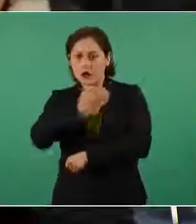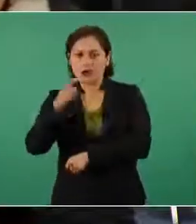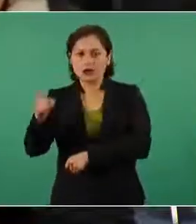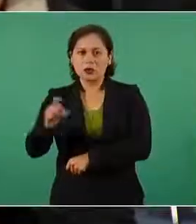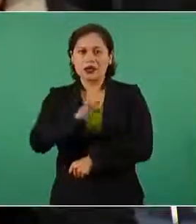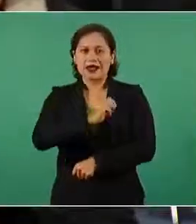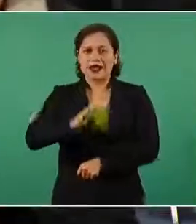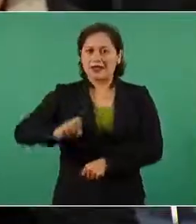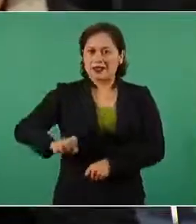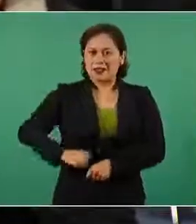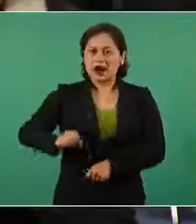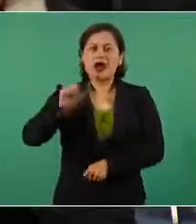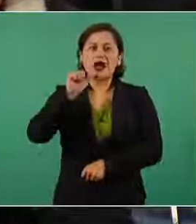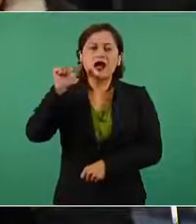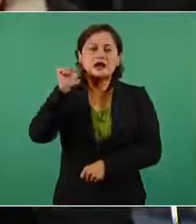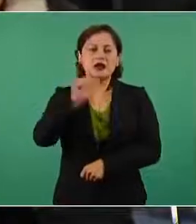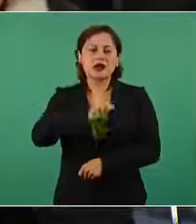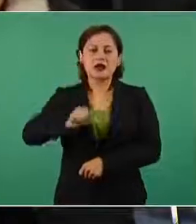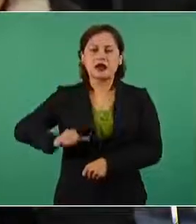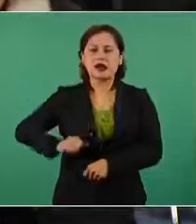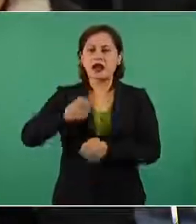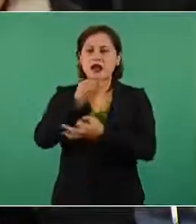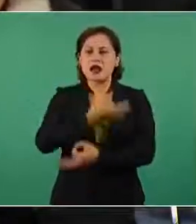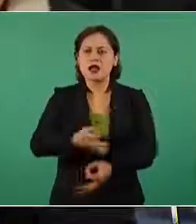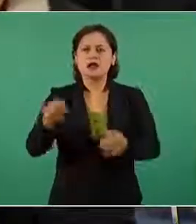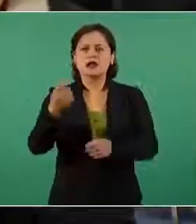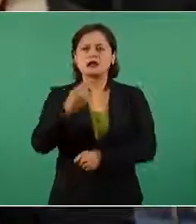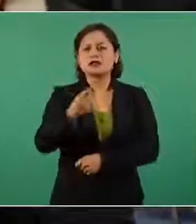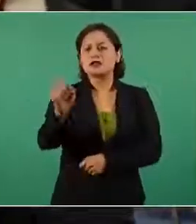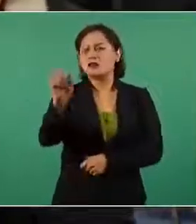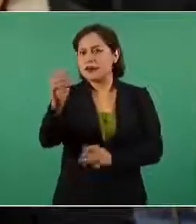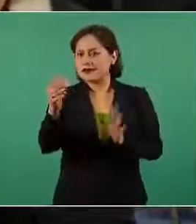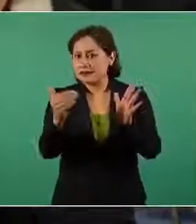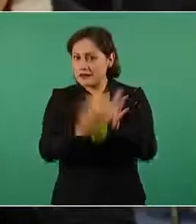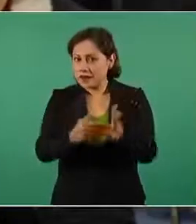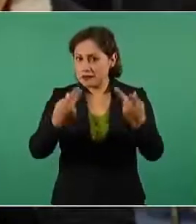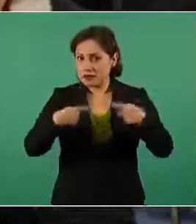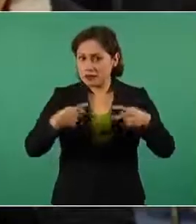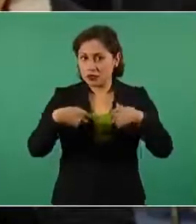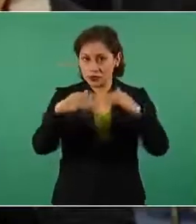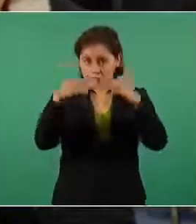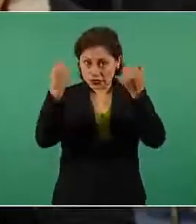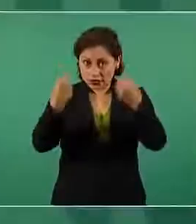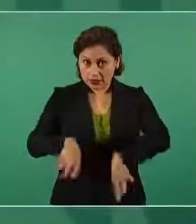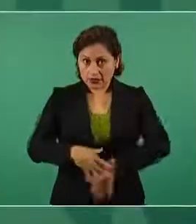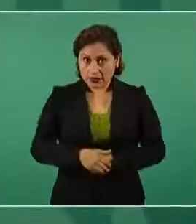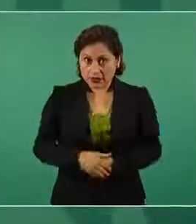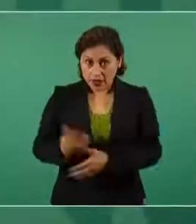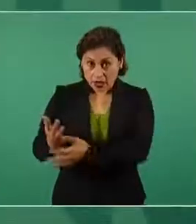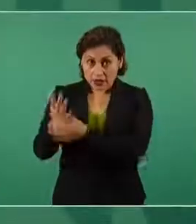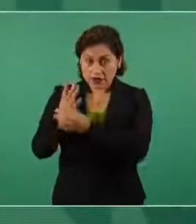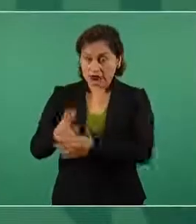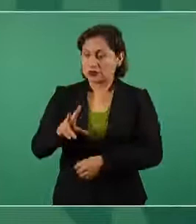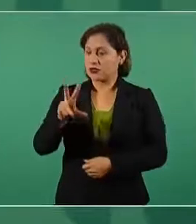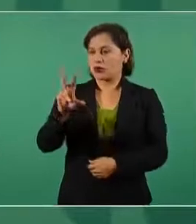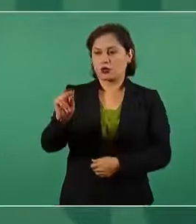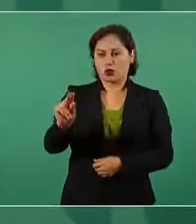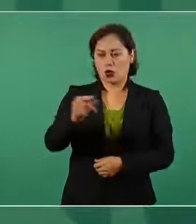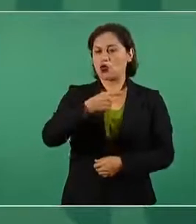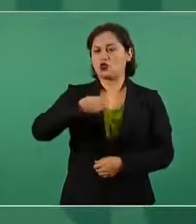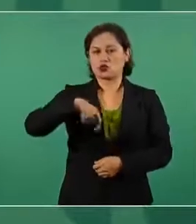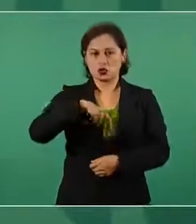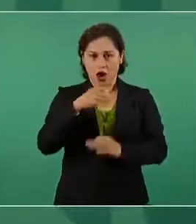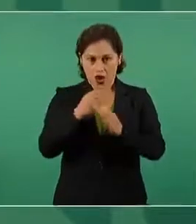había 120 mil damnificados. ¿Esta cifra, eso no es real? No, estamos en la